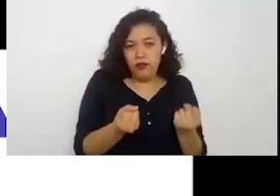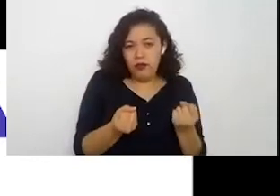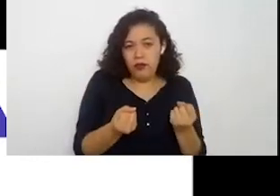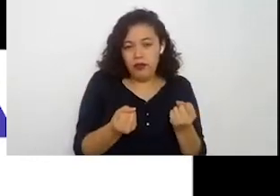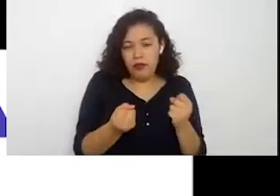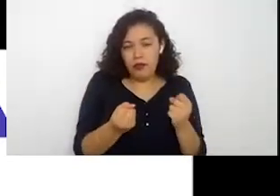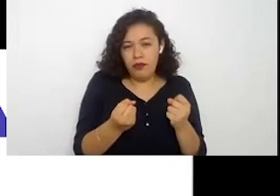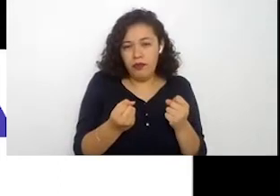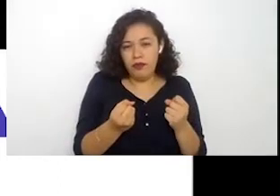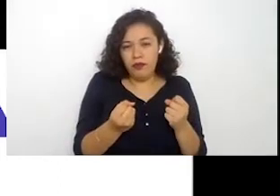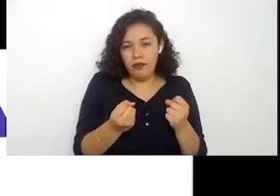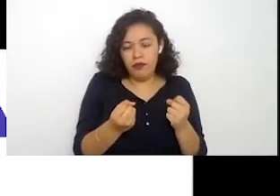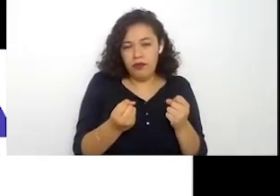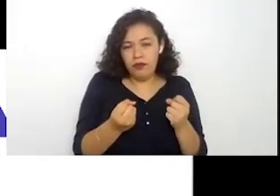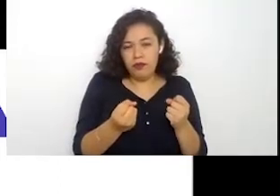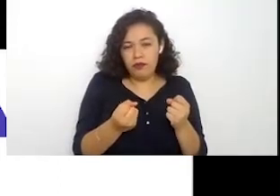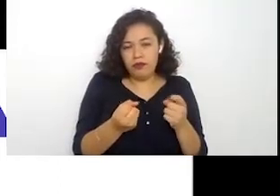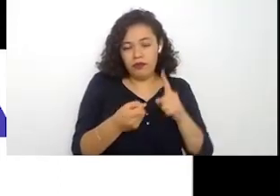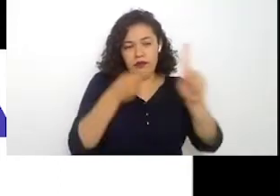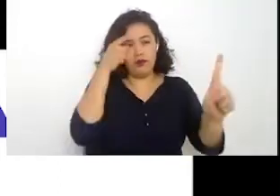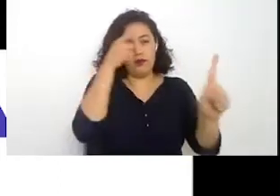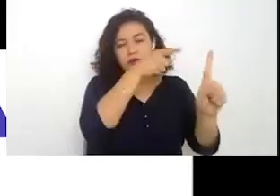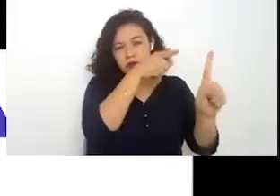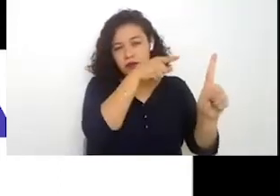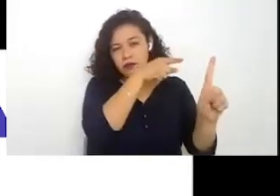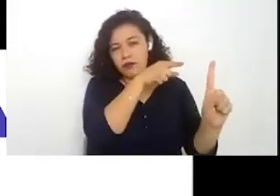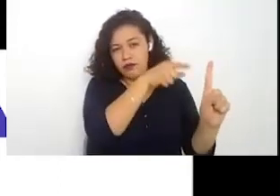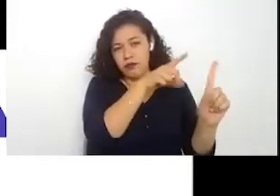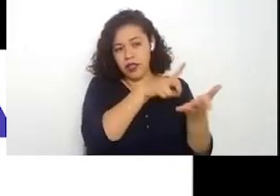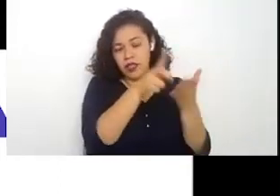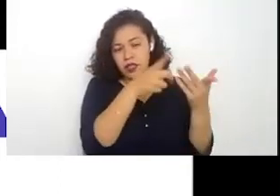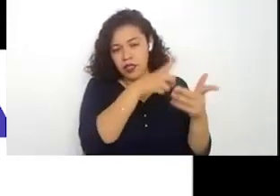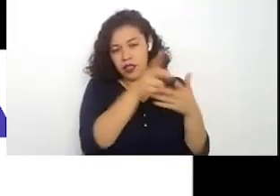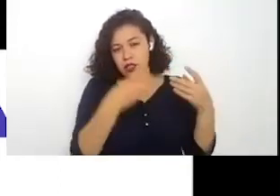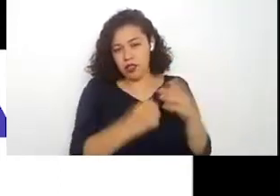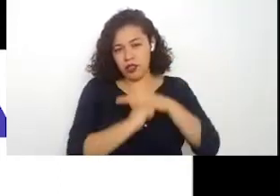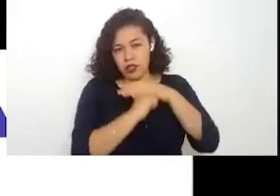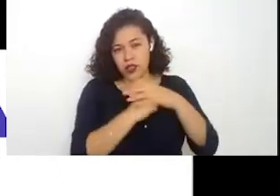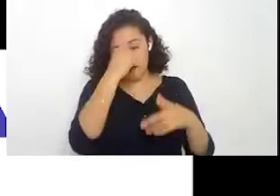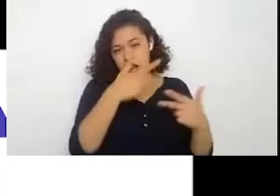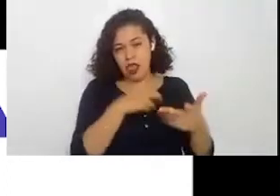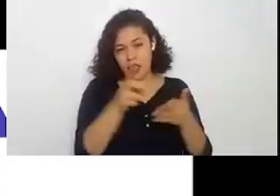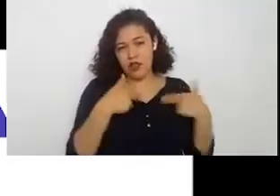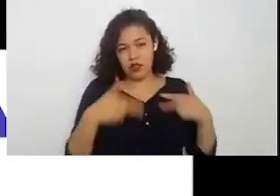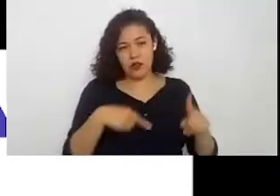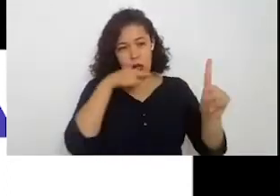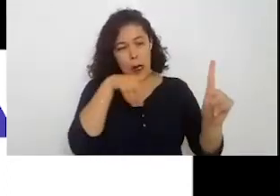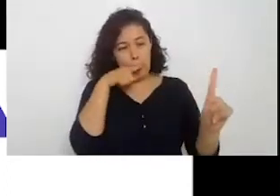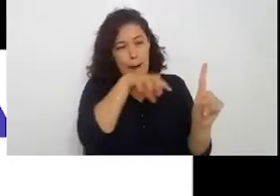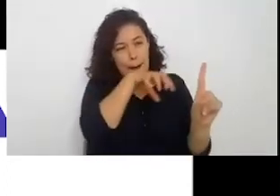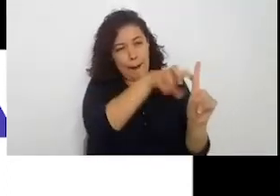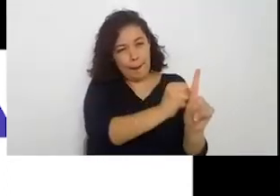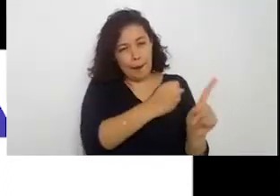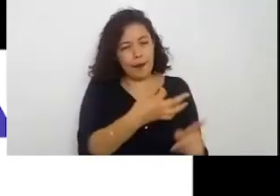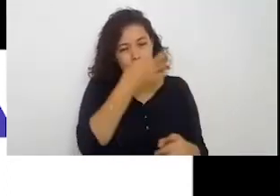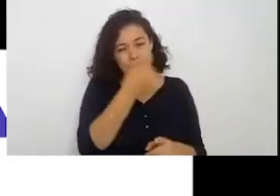vamos hacia el objetivo de desarrollo sostenible en cuestión de derechos humanos, a favor del